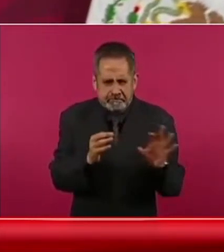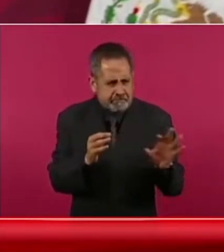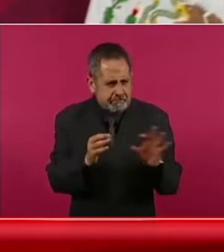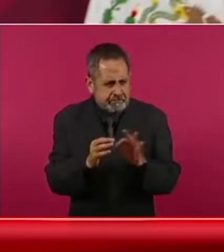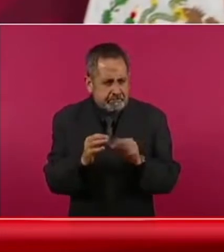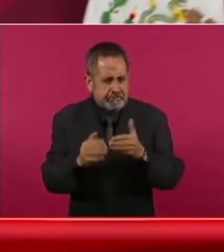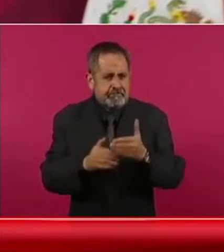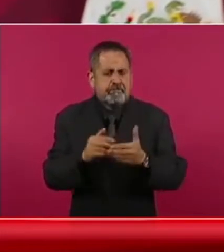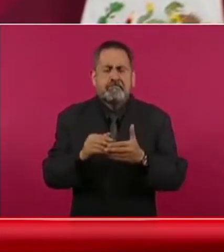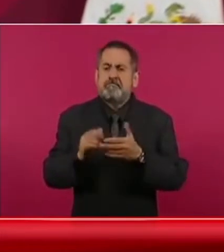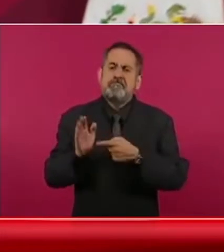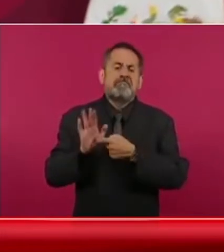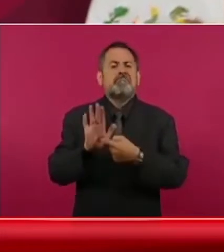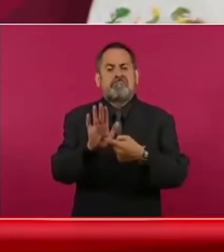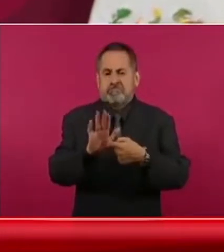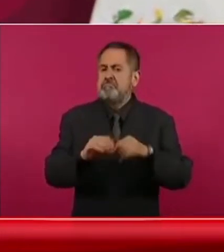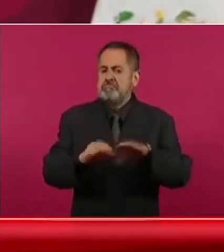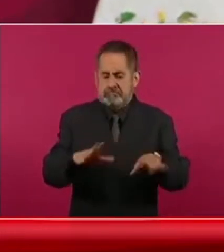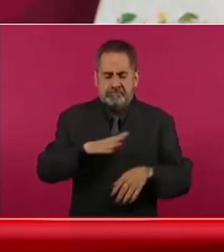Por eso